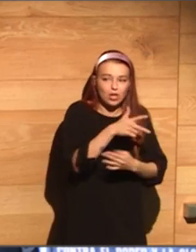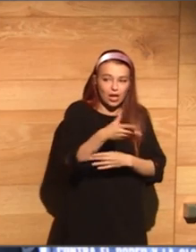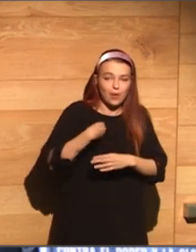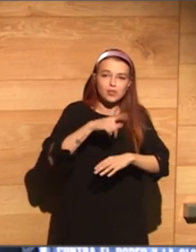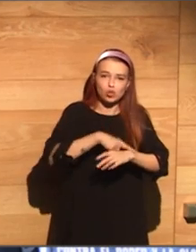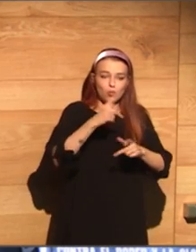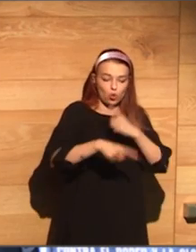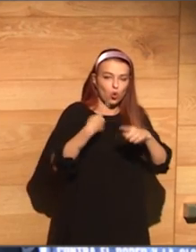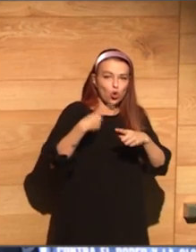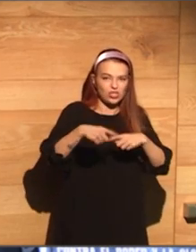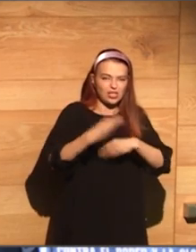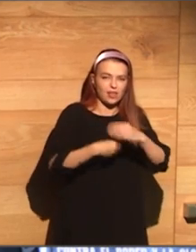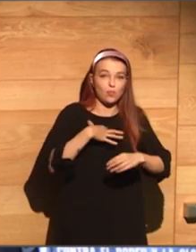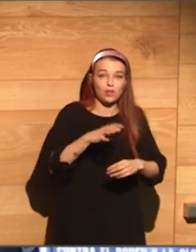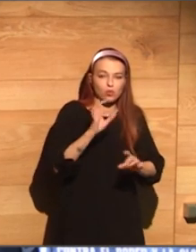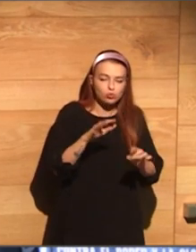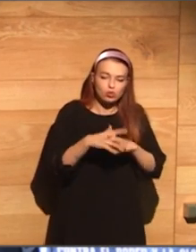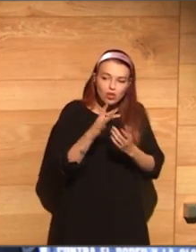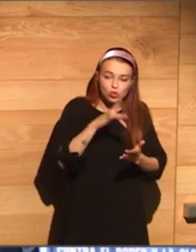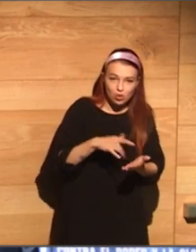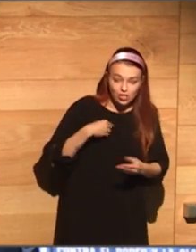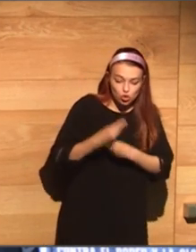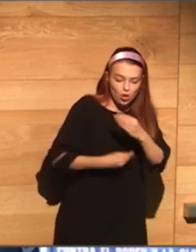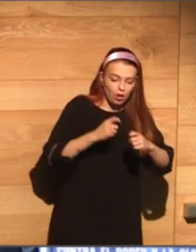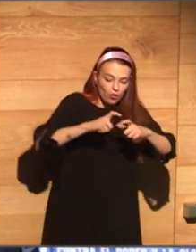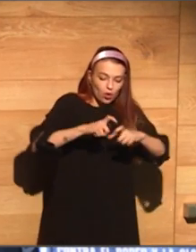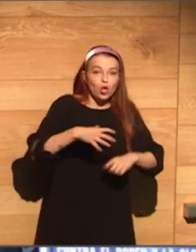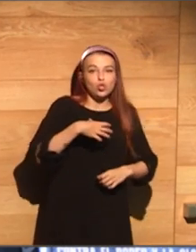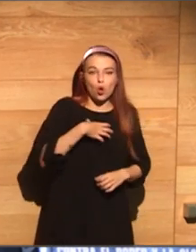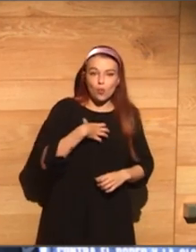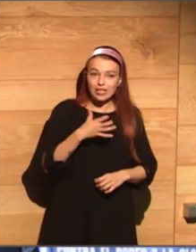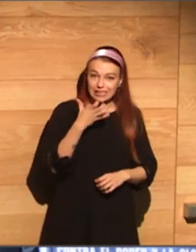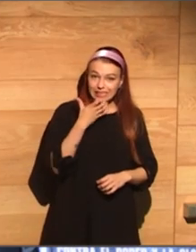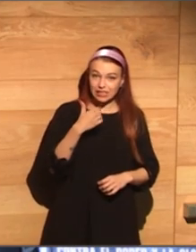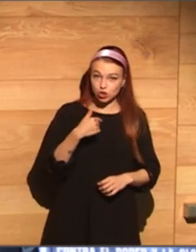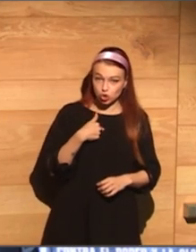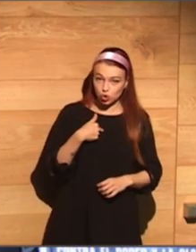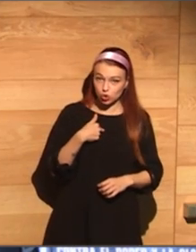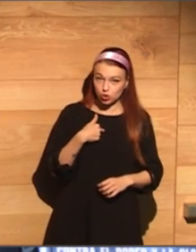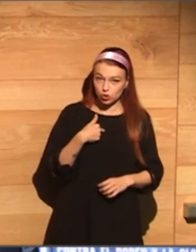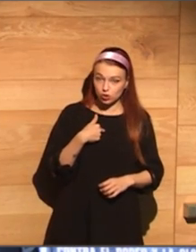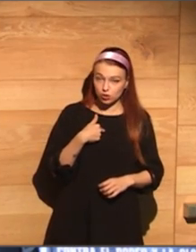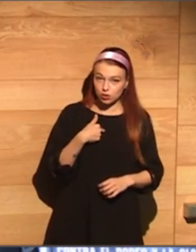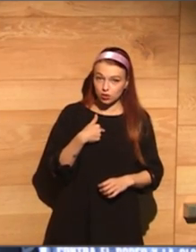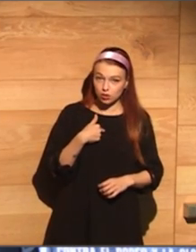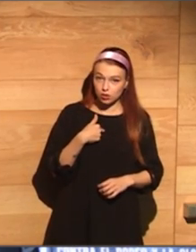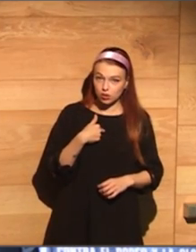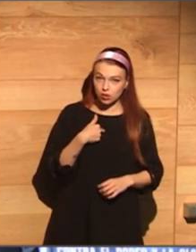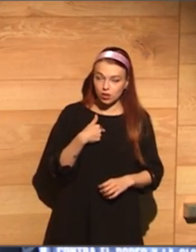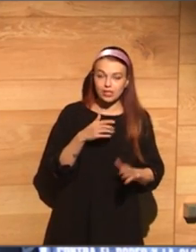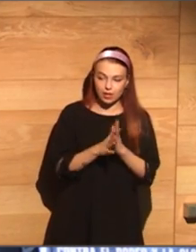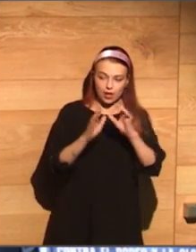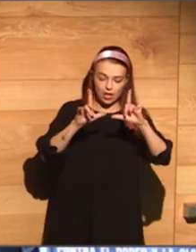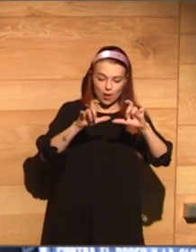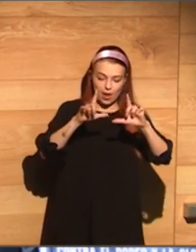ese momento no. Pero si tú estás cerrando un stop, si tú estás haciendo un girito de diafragma, notas perfectamente cómo decae,